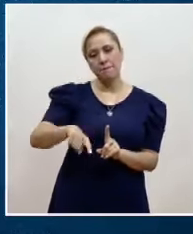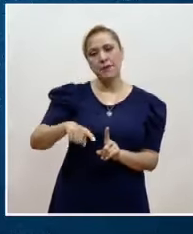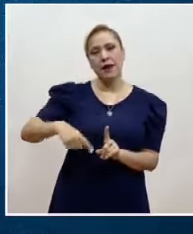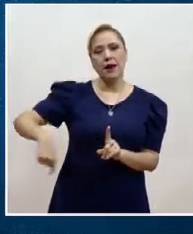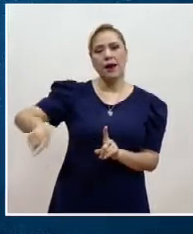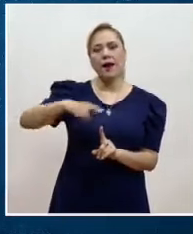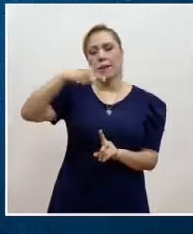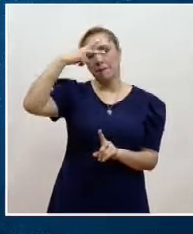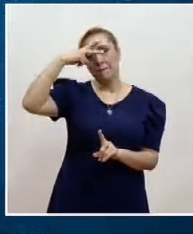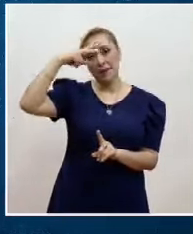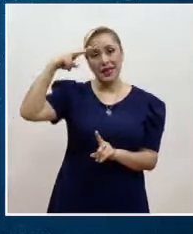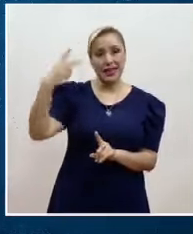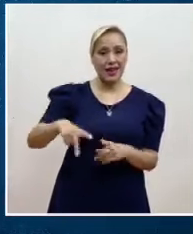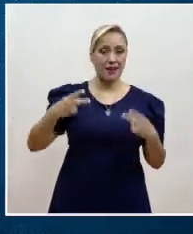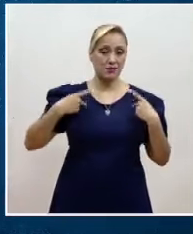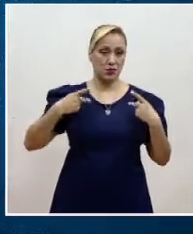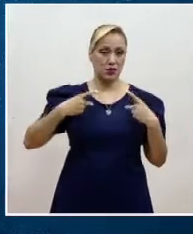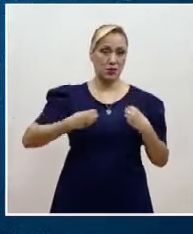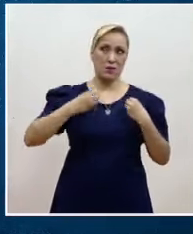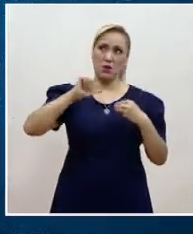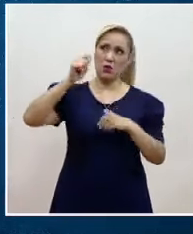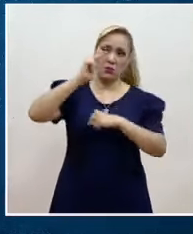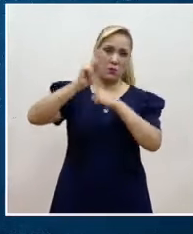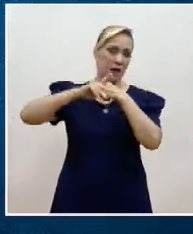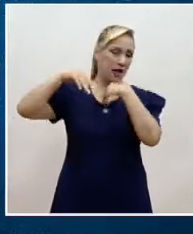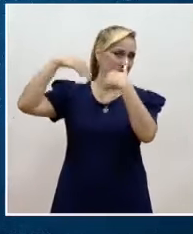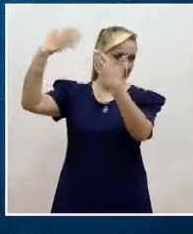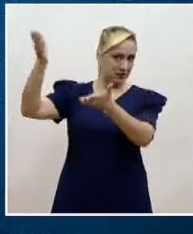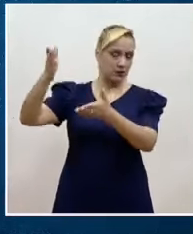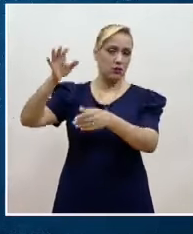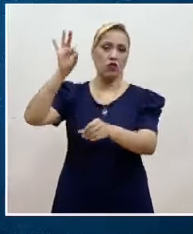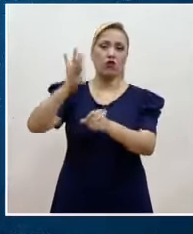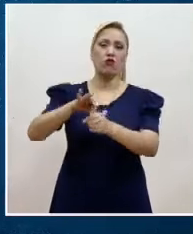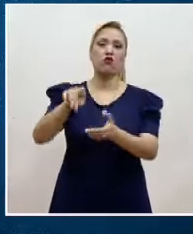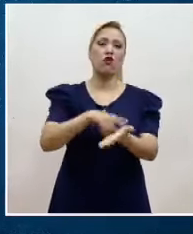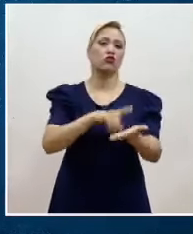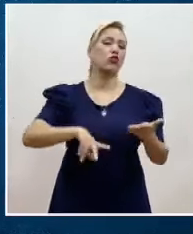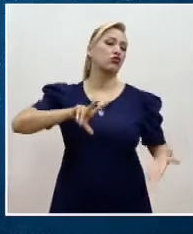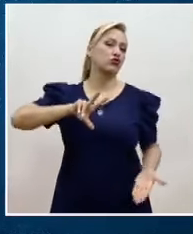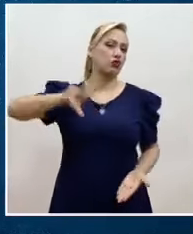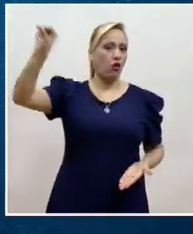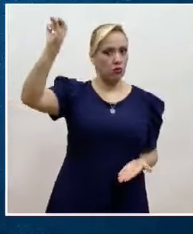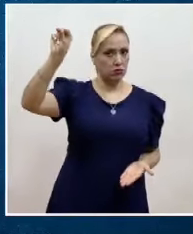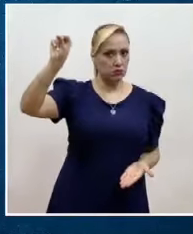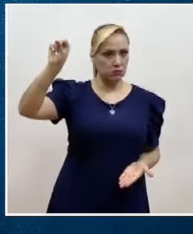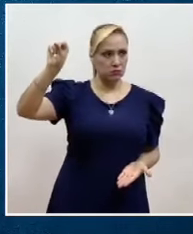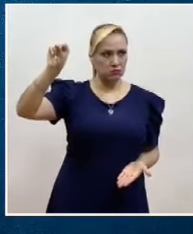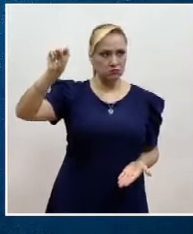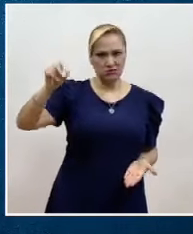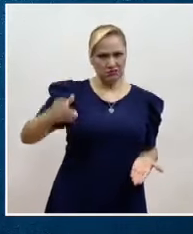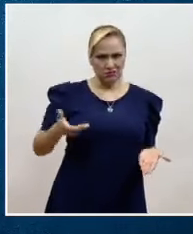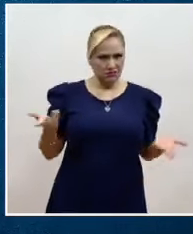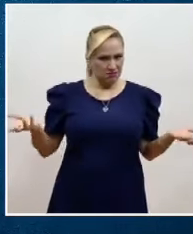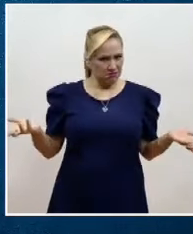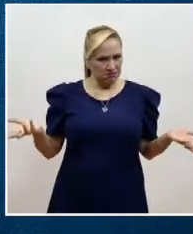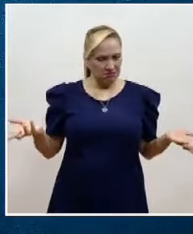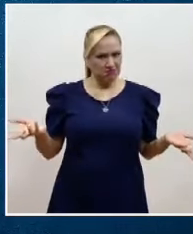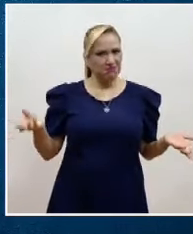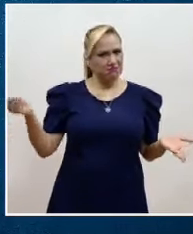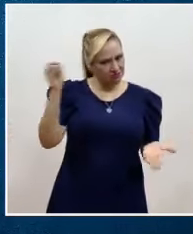en el extranjero, que se les negara el voto en el exterior. Entonces esto sí, en combinación, en coordinación con